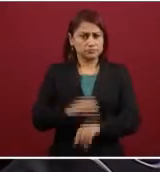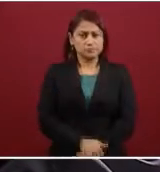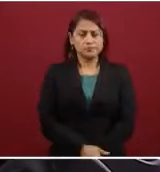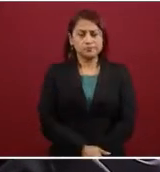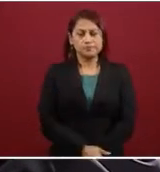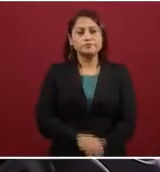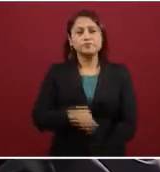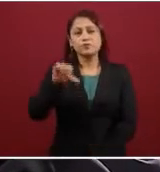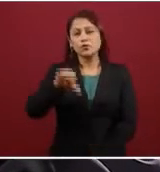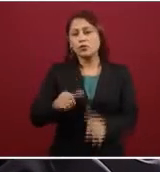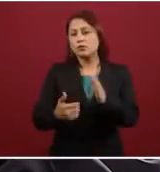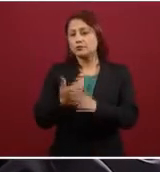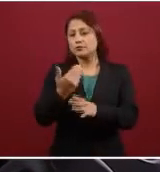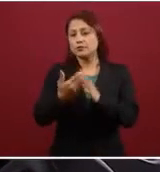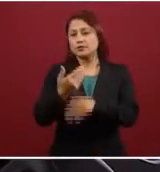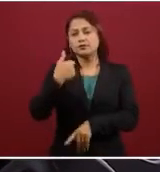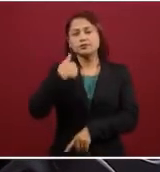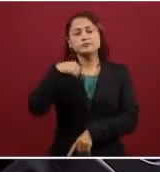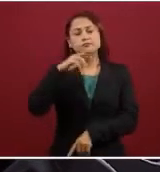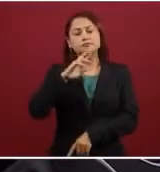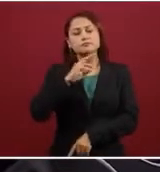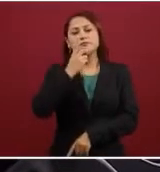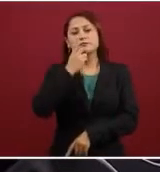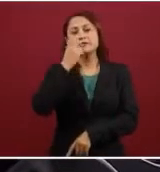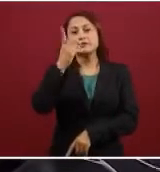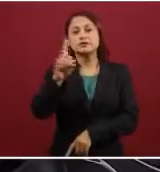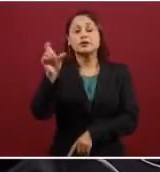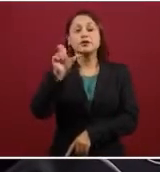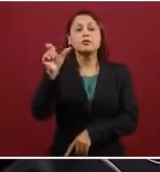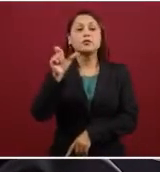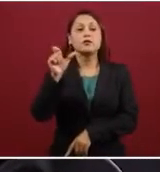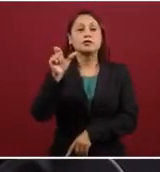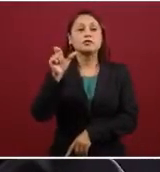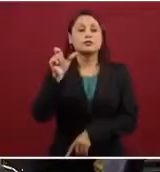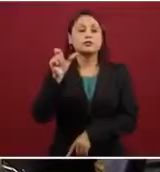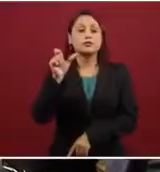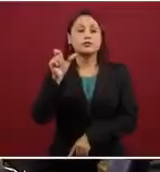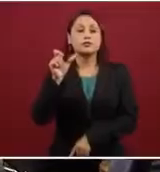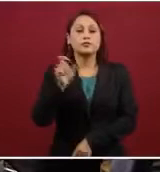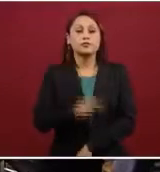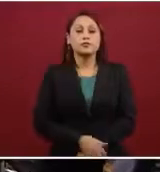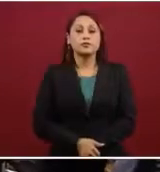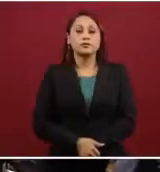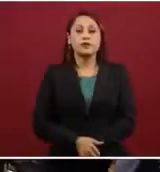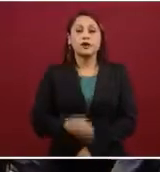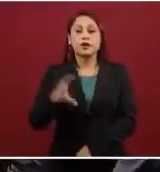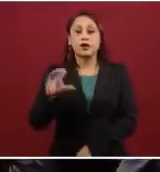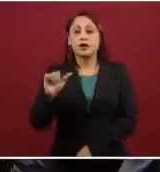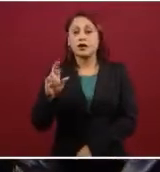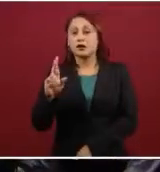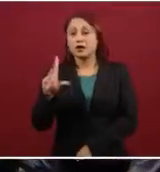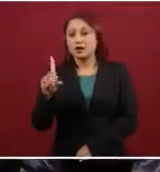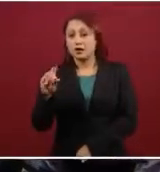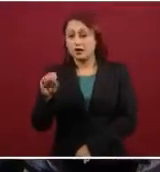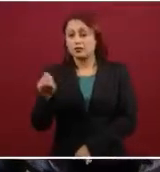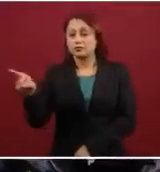se habló de la renuncia, que me dijo Carlos que él estaba